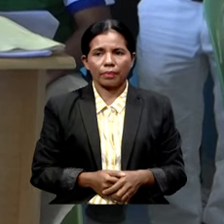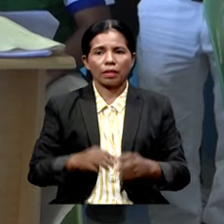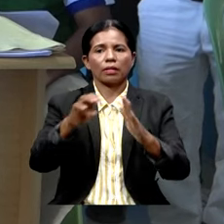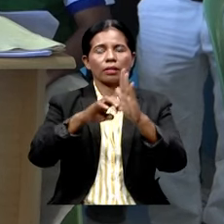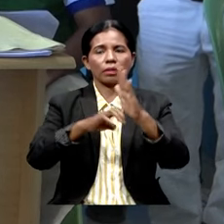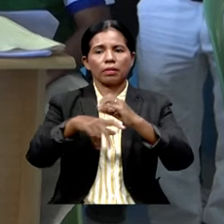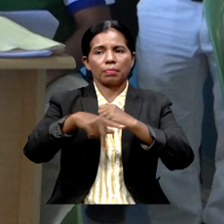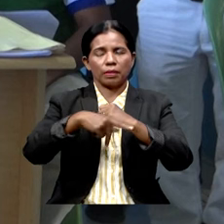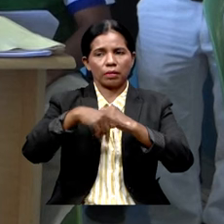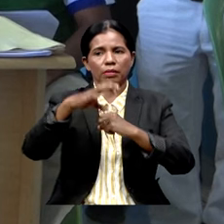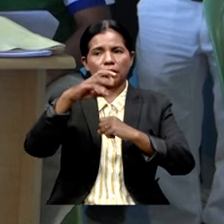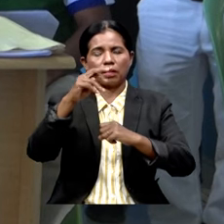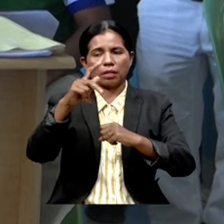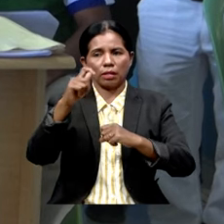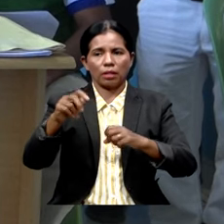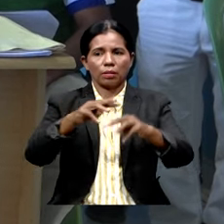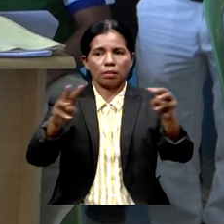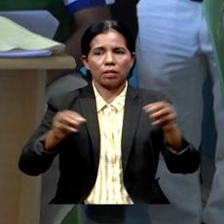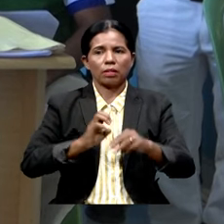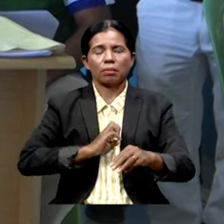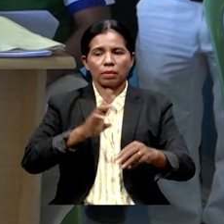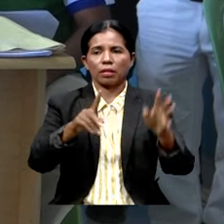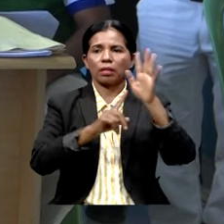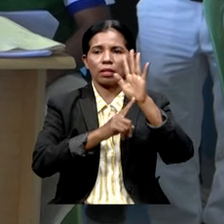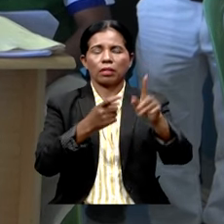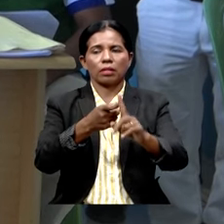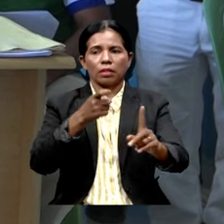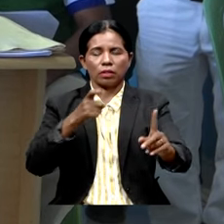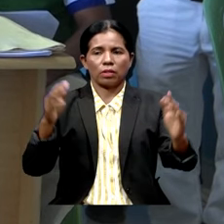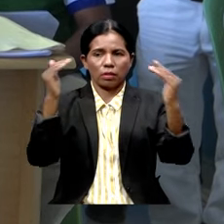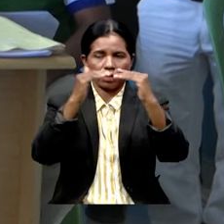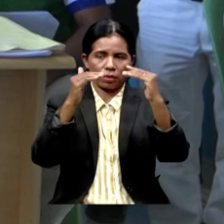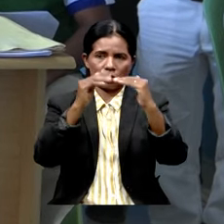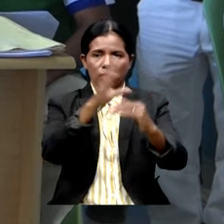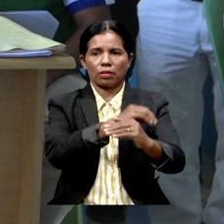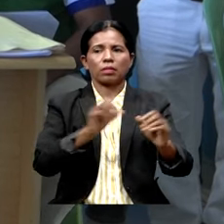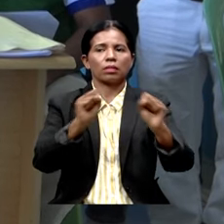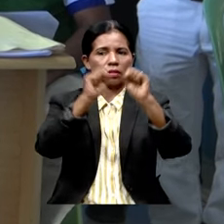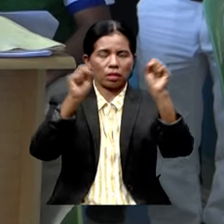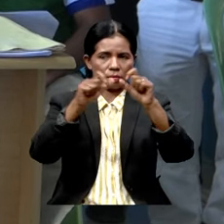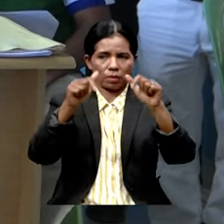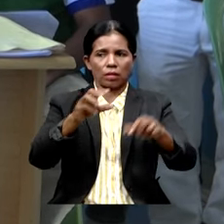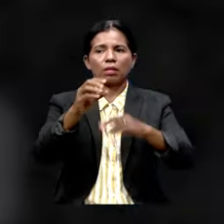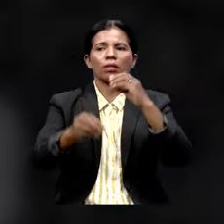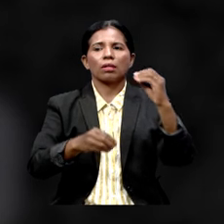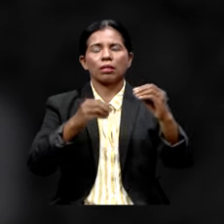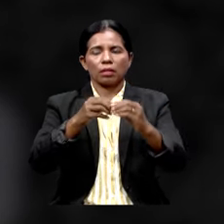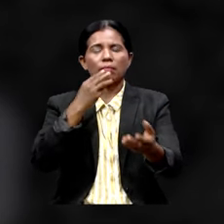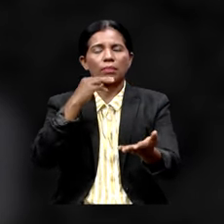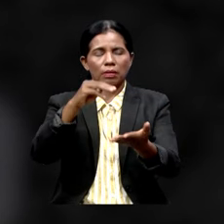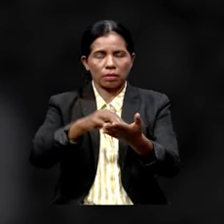Estrutura Partido CNRT Município Hermera ha tocado esta conferencia en prensa sábado, relaciona con